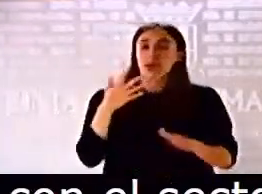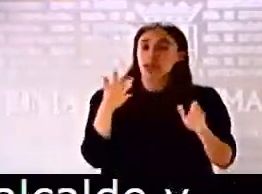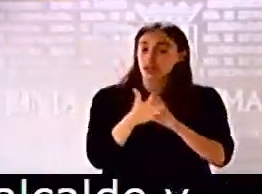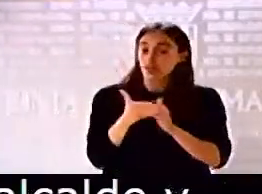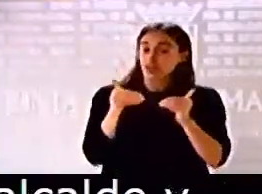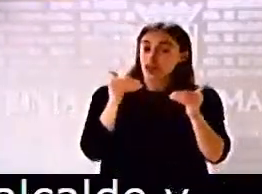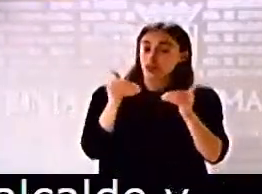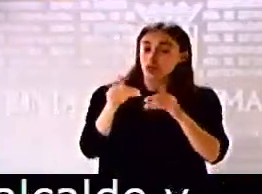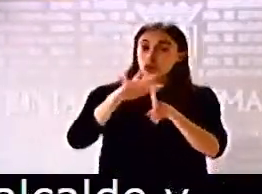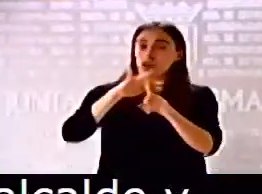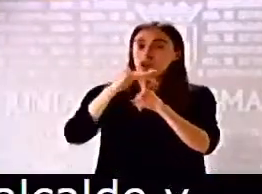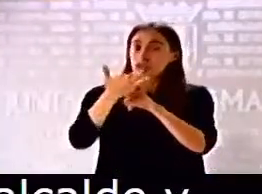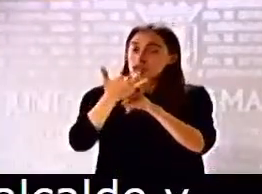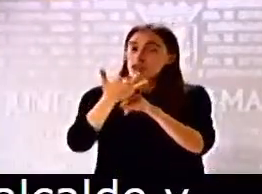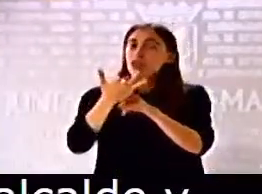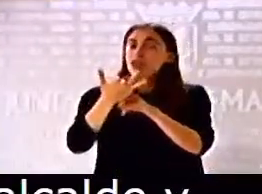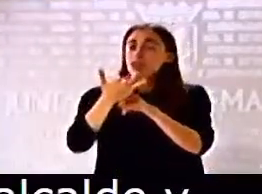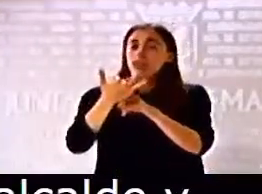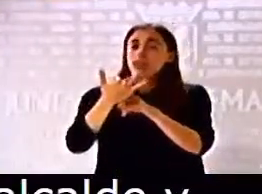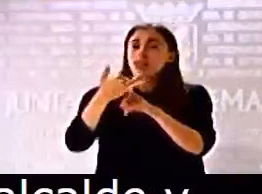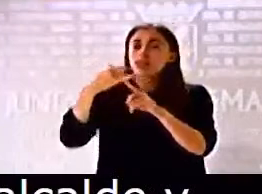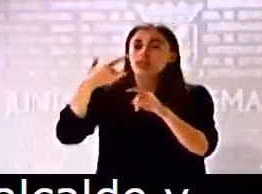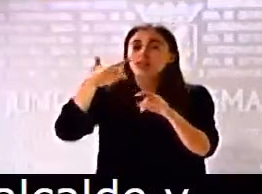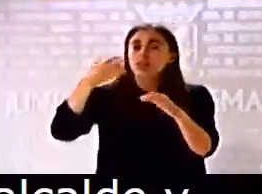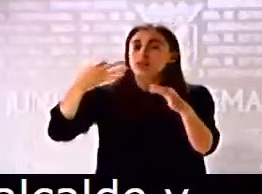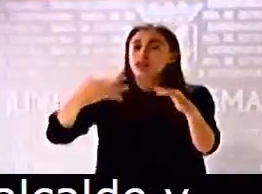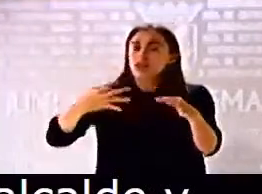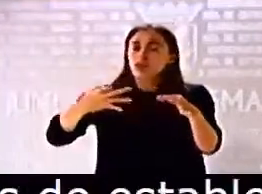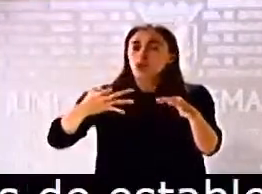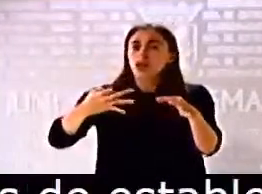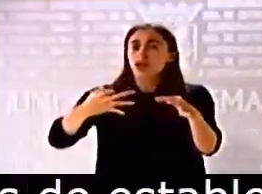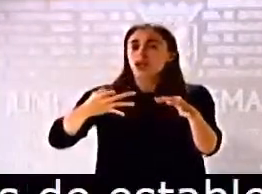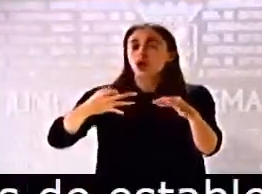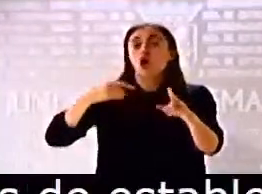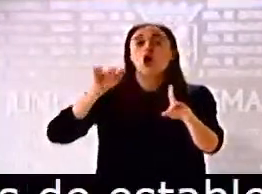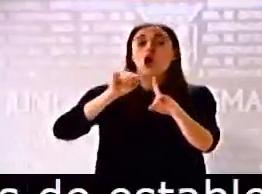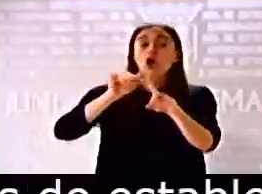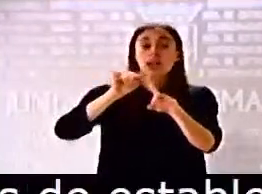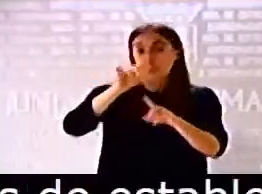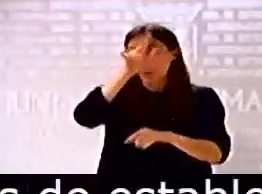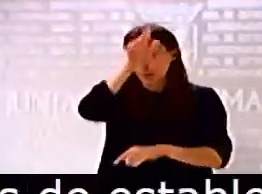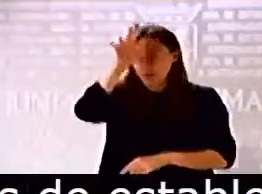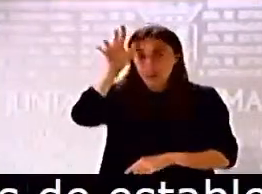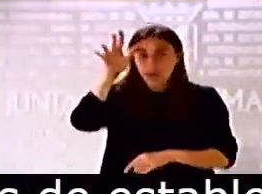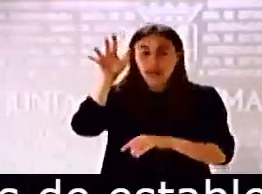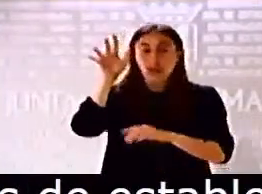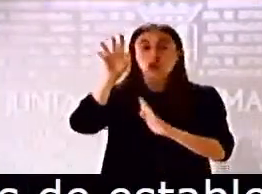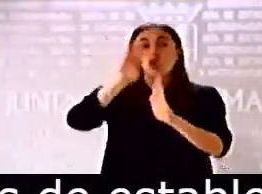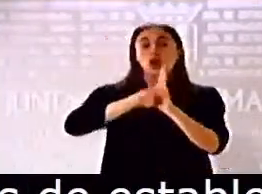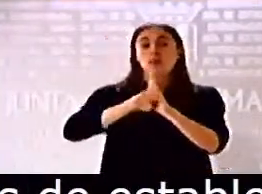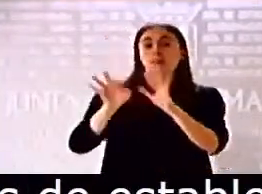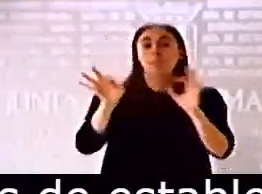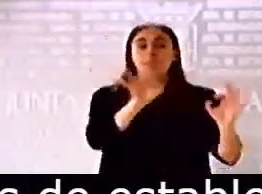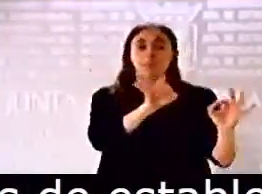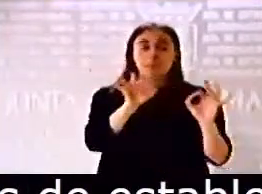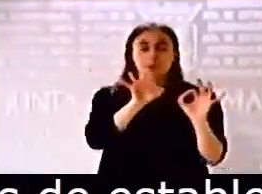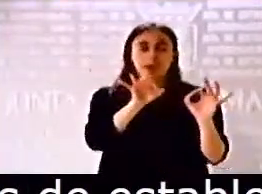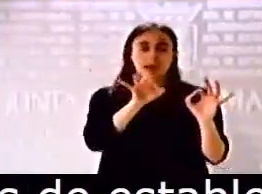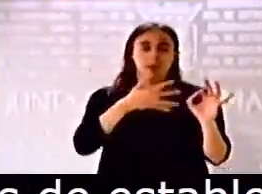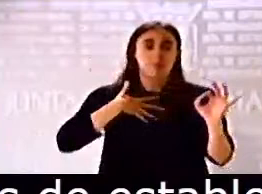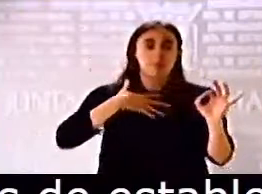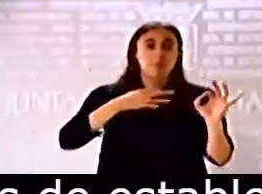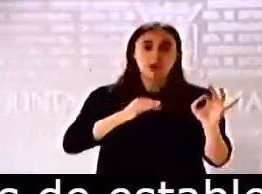escenario cierto para que los alcaldes y alcaldesas puedan programar los veranos de los pueblos, que son muy importantes, que generan